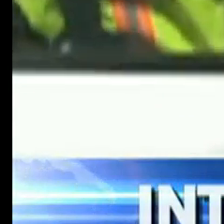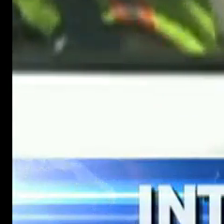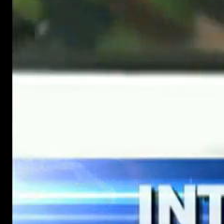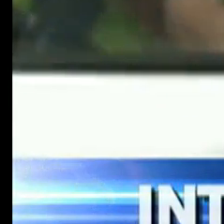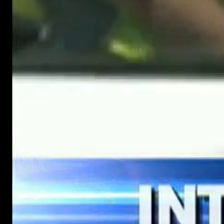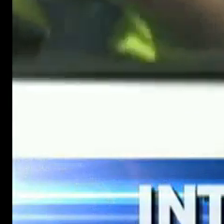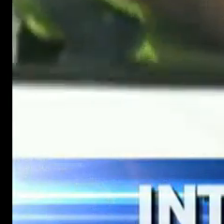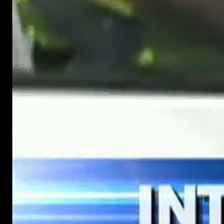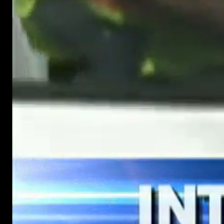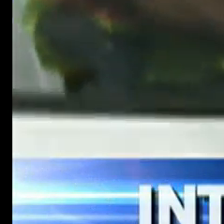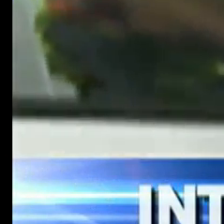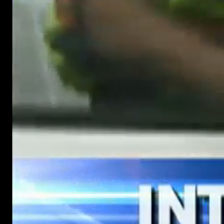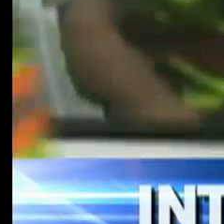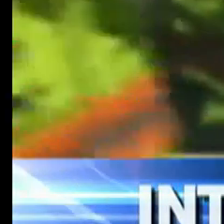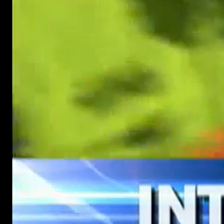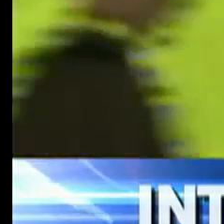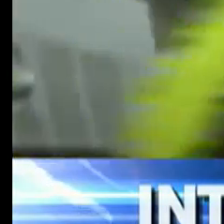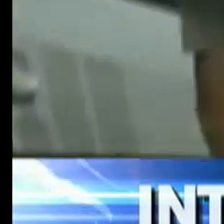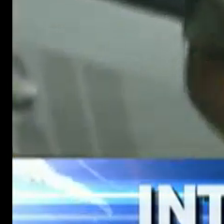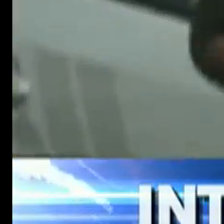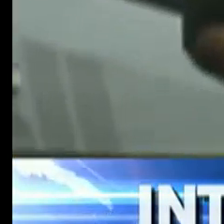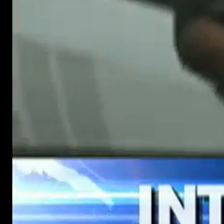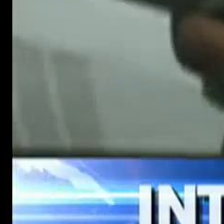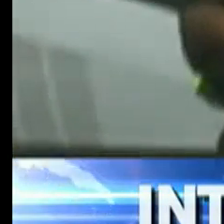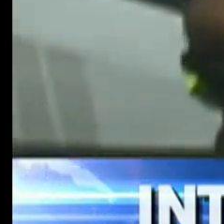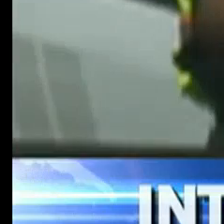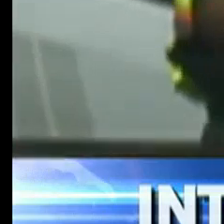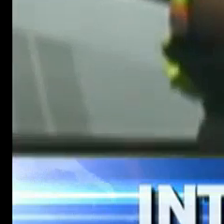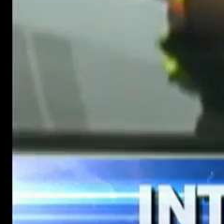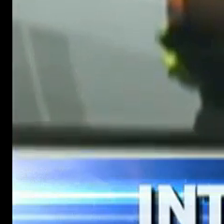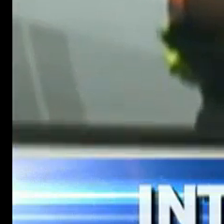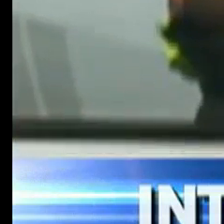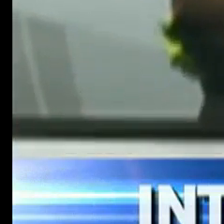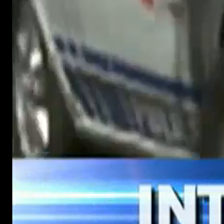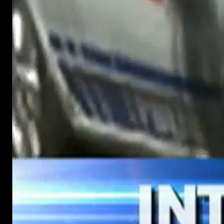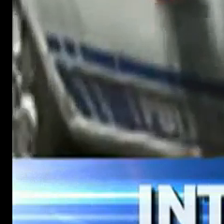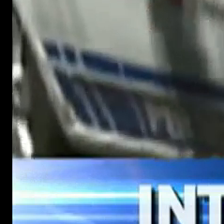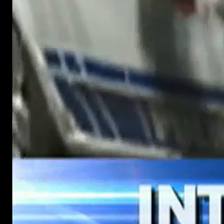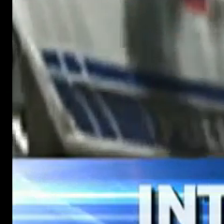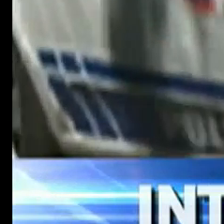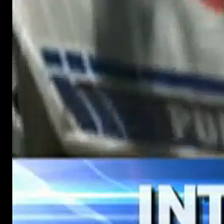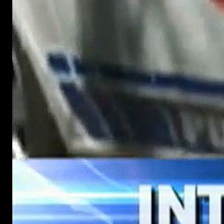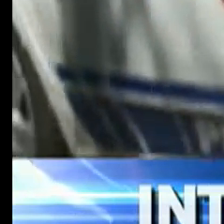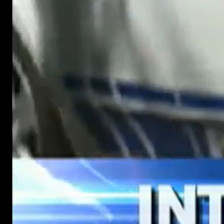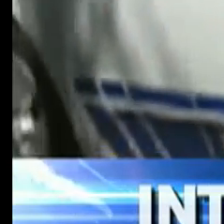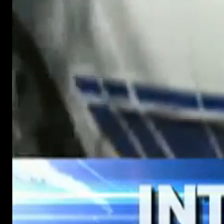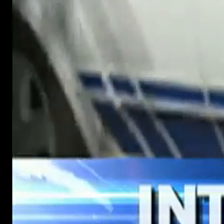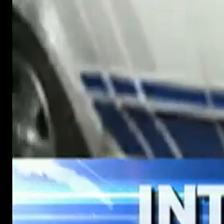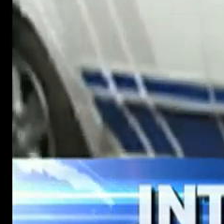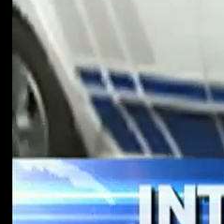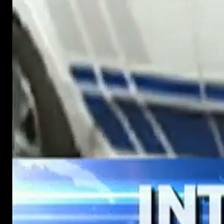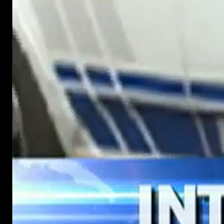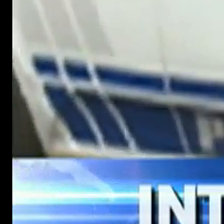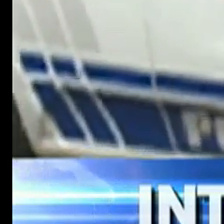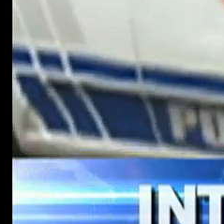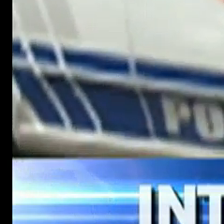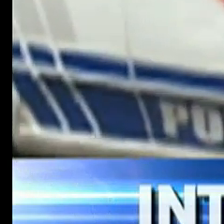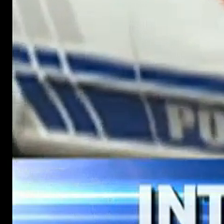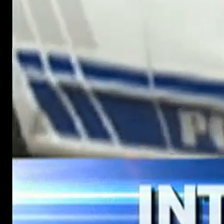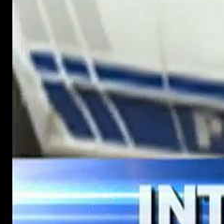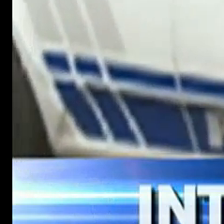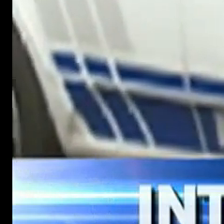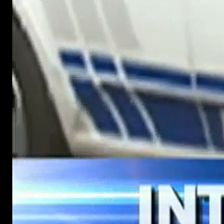Enseguida, una mujer fue apuñalada presuntamente por su conviviente. La víctima fue hospitalizada y el hombre